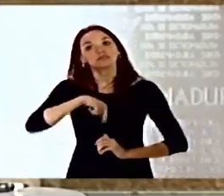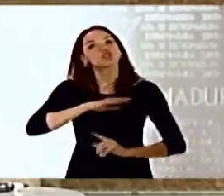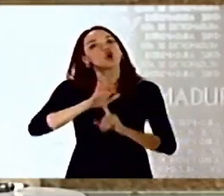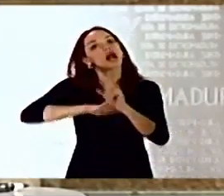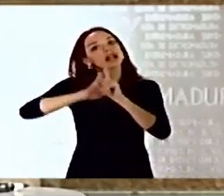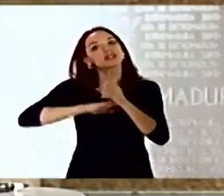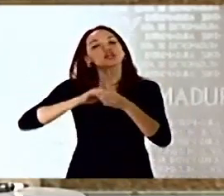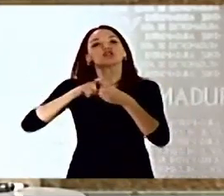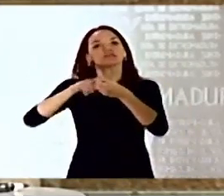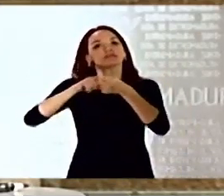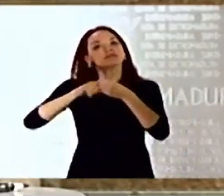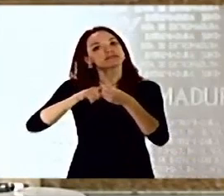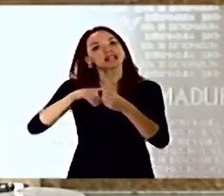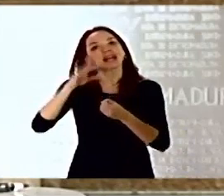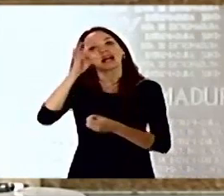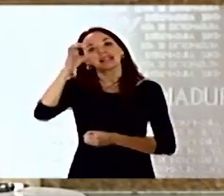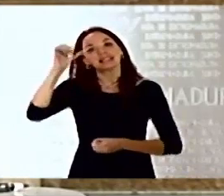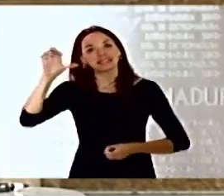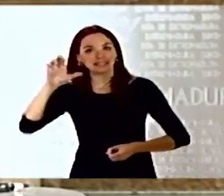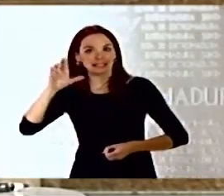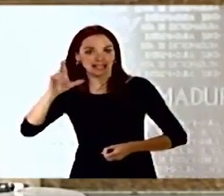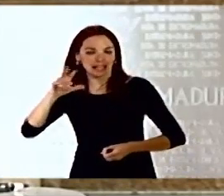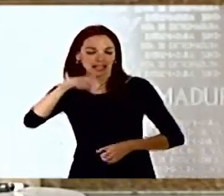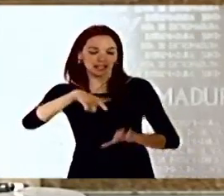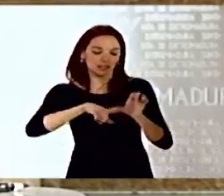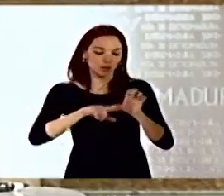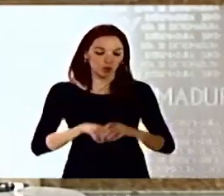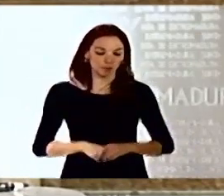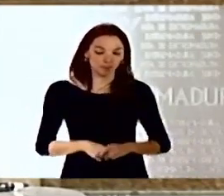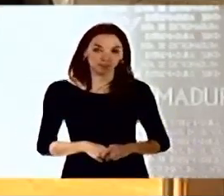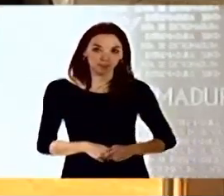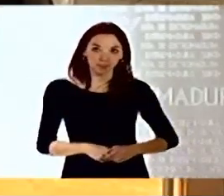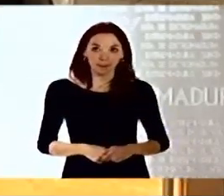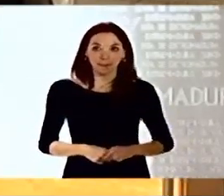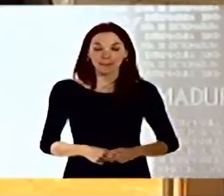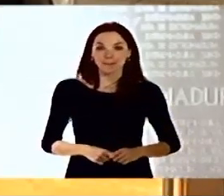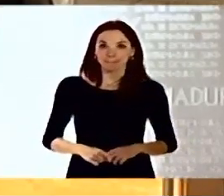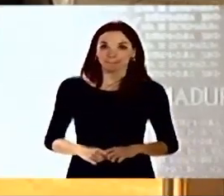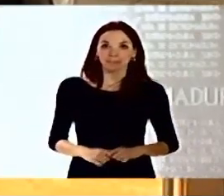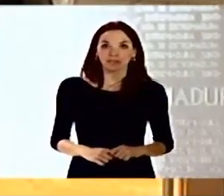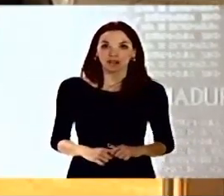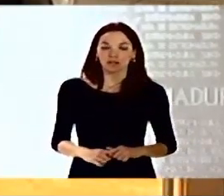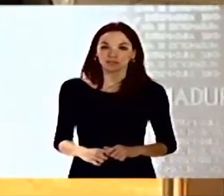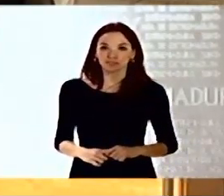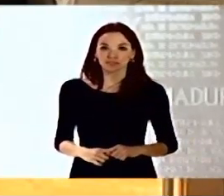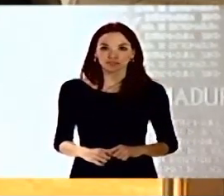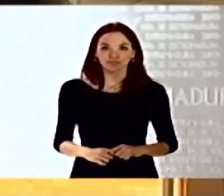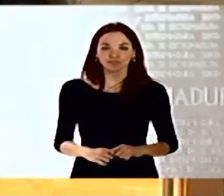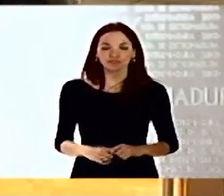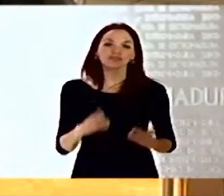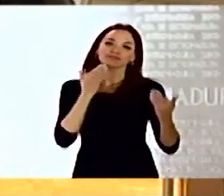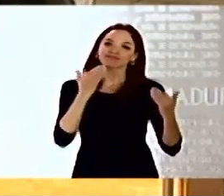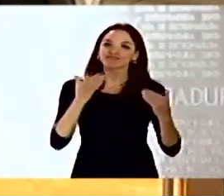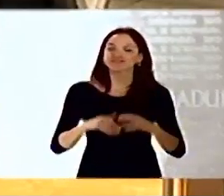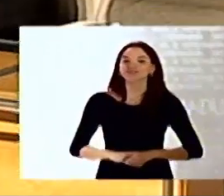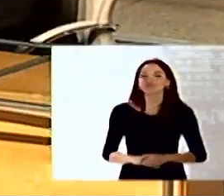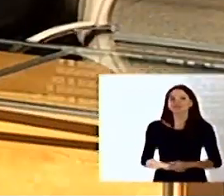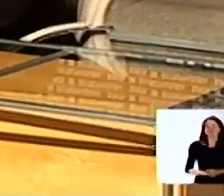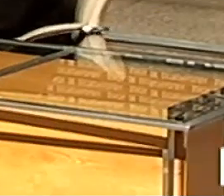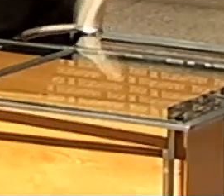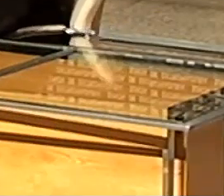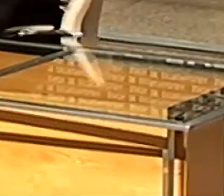a la cadena SER en Extremadura. ¿Más cocinas? Muchas gracias. Gracias.